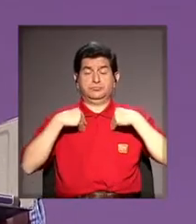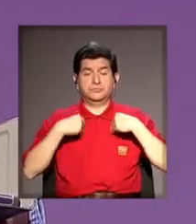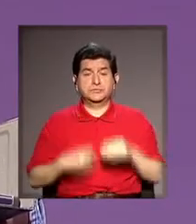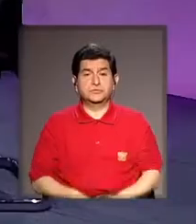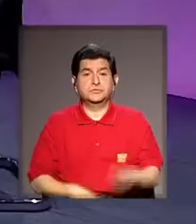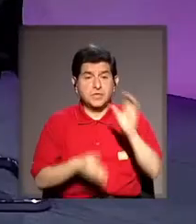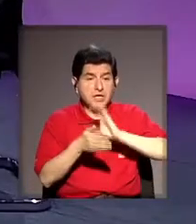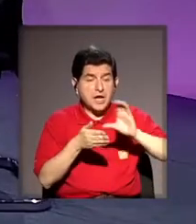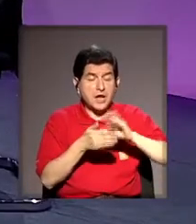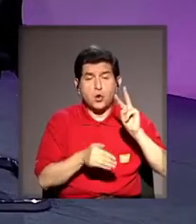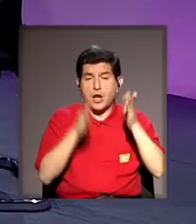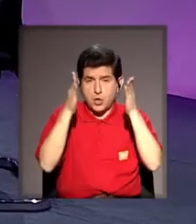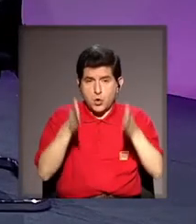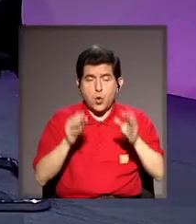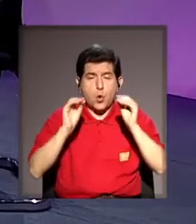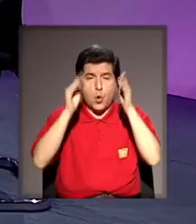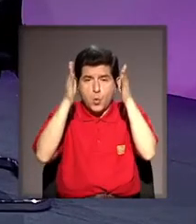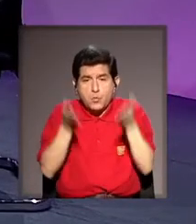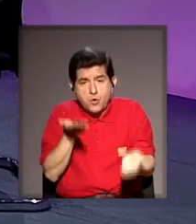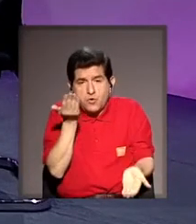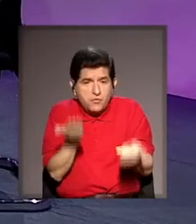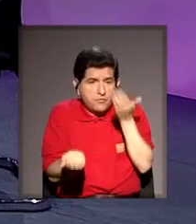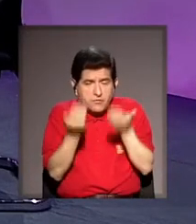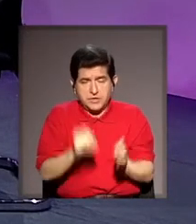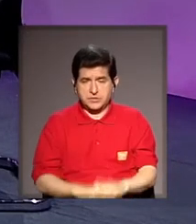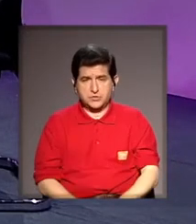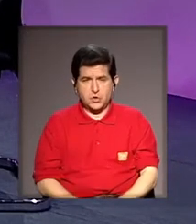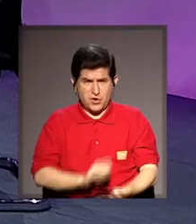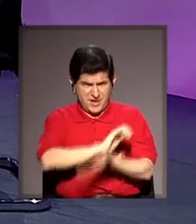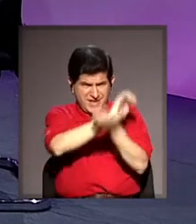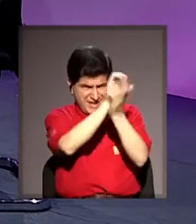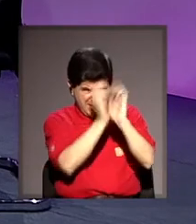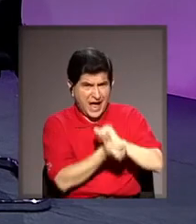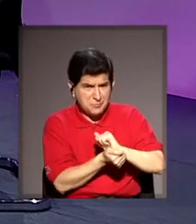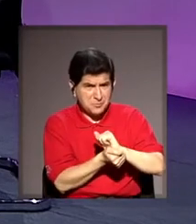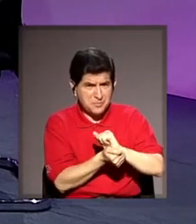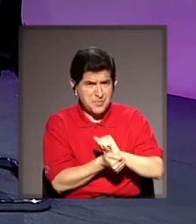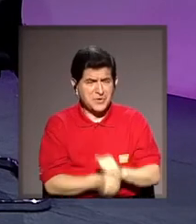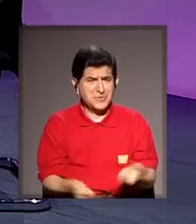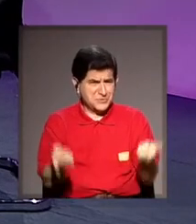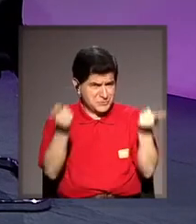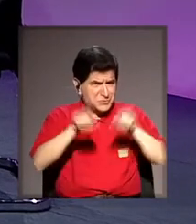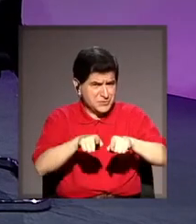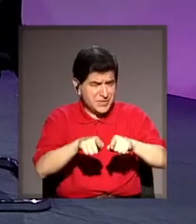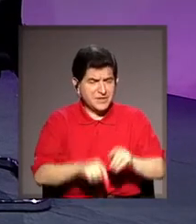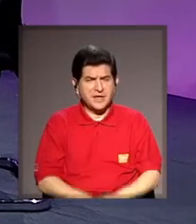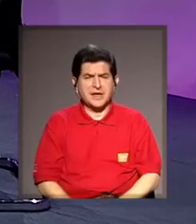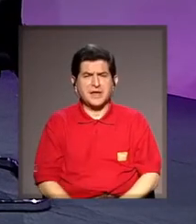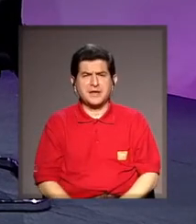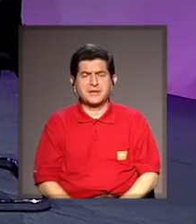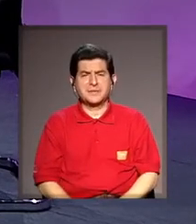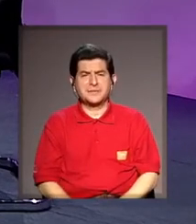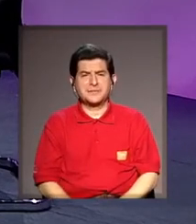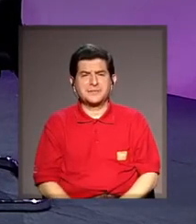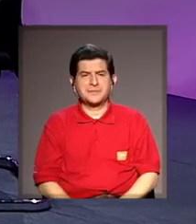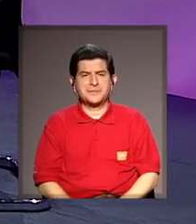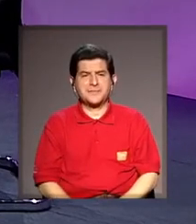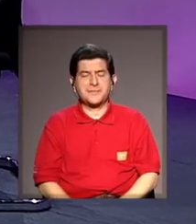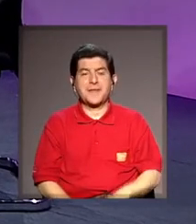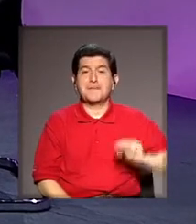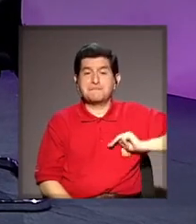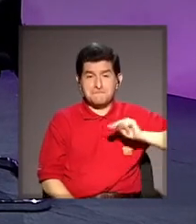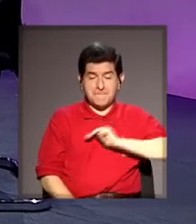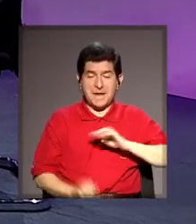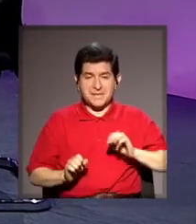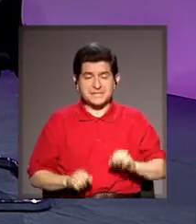colegios sus compañeros sus profesores ha habido un cambio en ese aspecto del ministerio